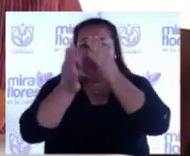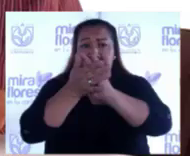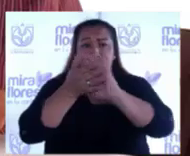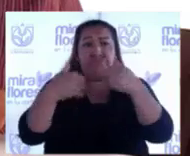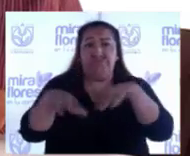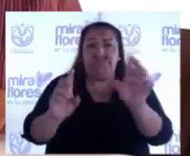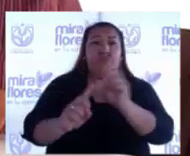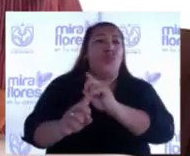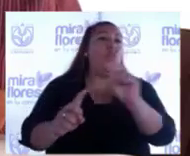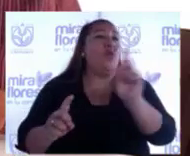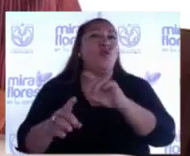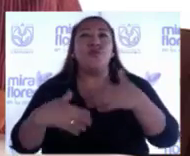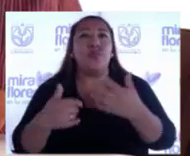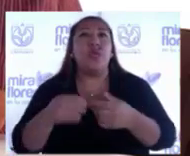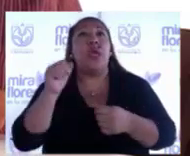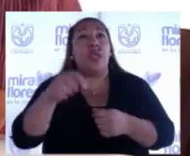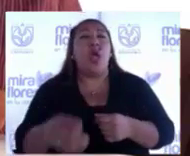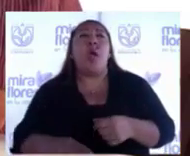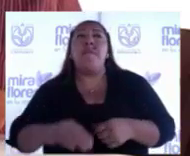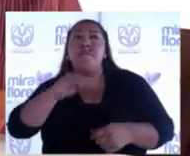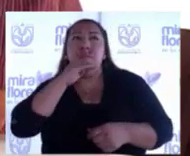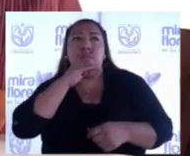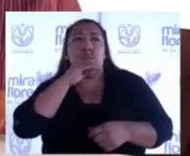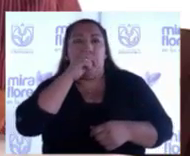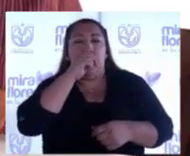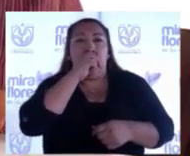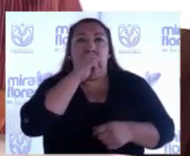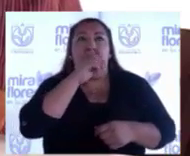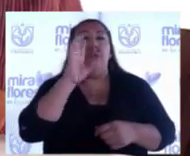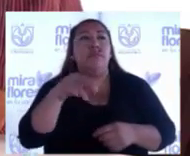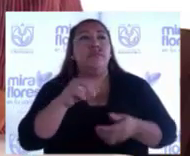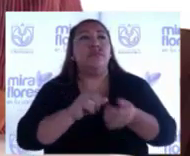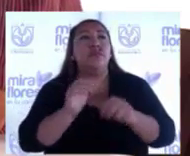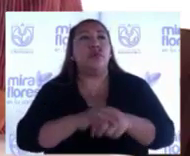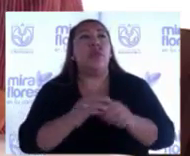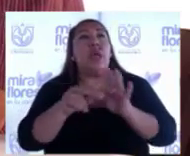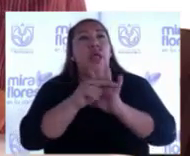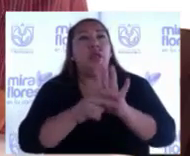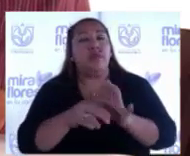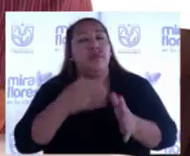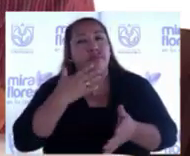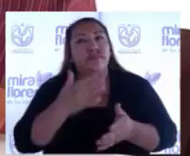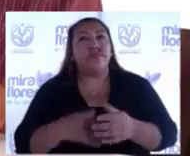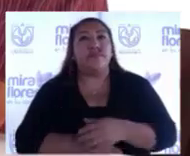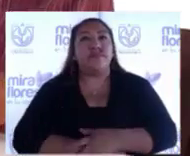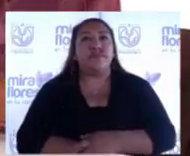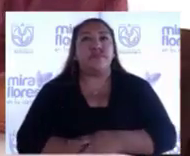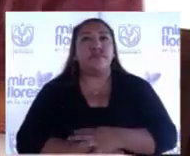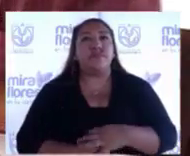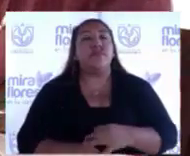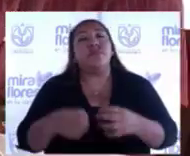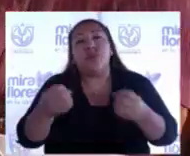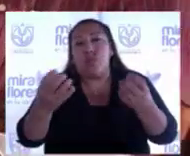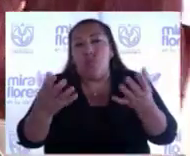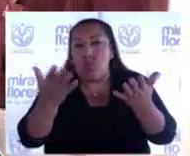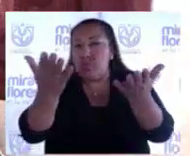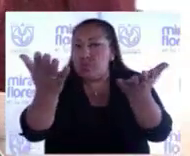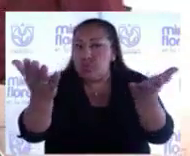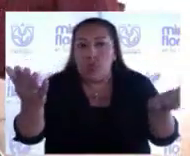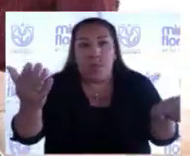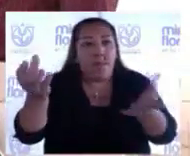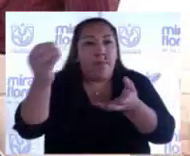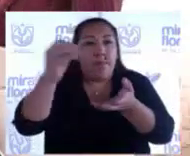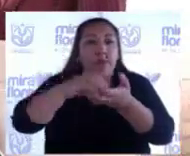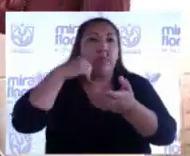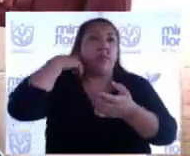sí tiene algo que hacer, y es quejarse de la mala interpretación de la norma. Gracias. Bueno, usted es parte de la Municipalidad de